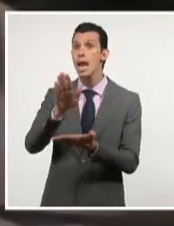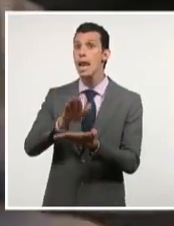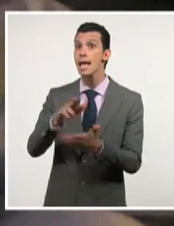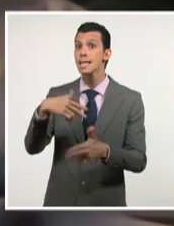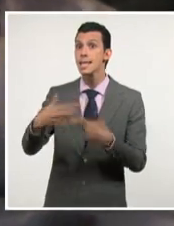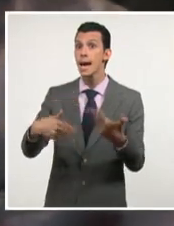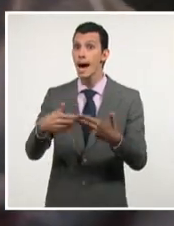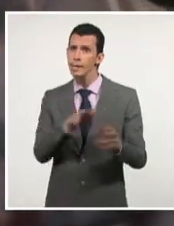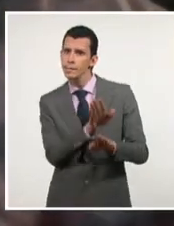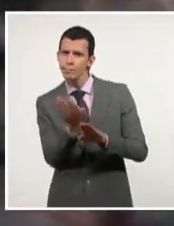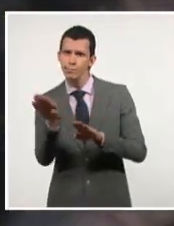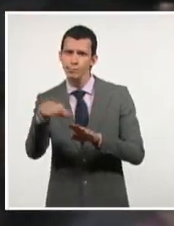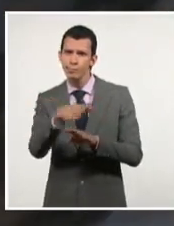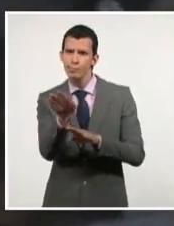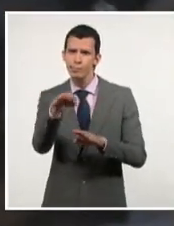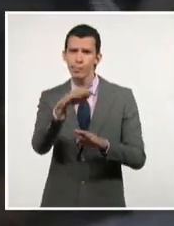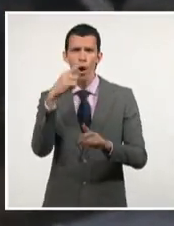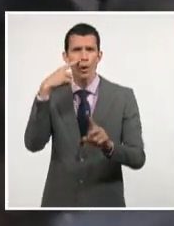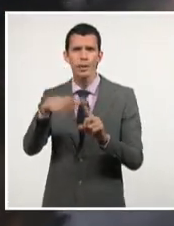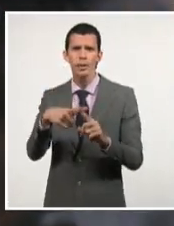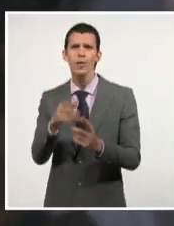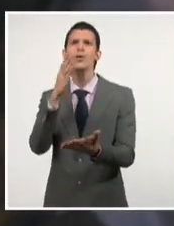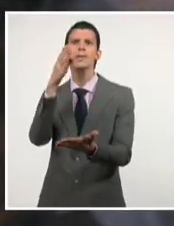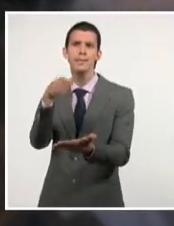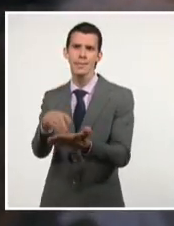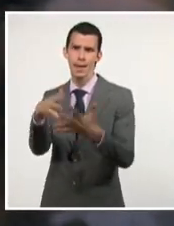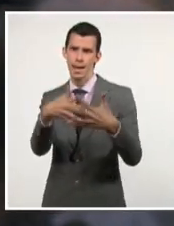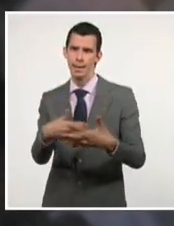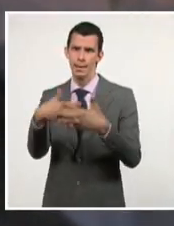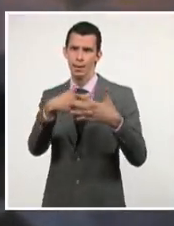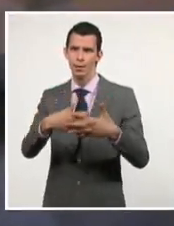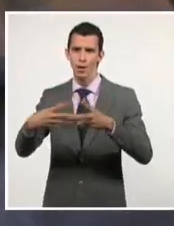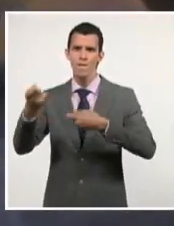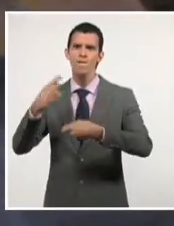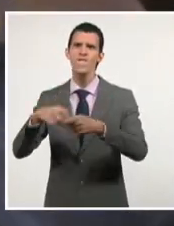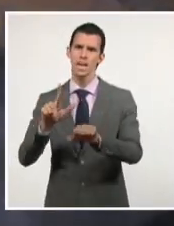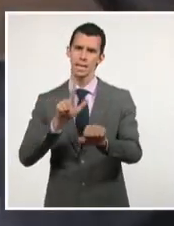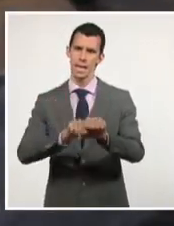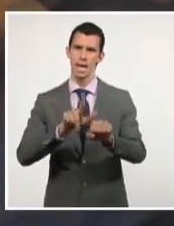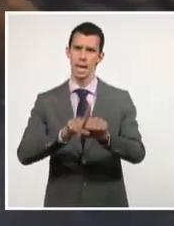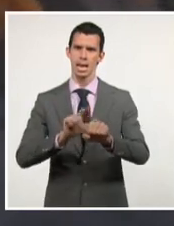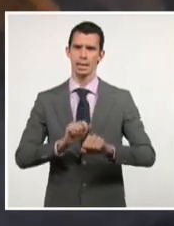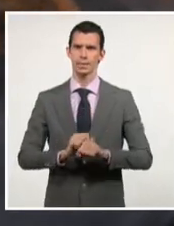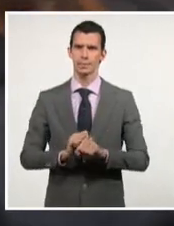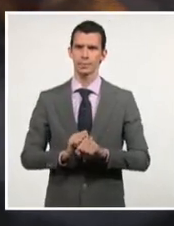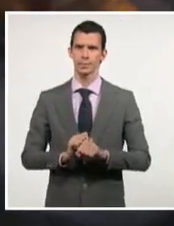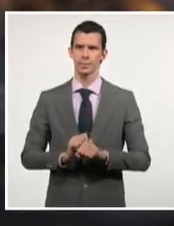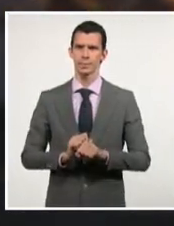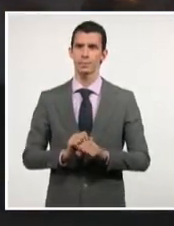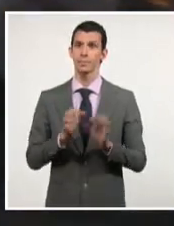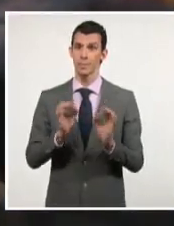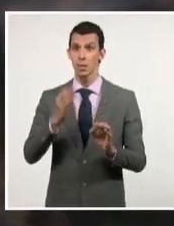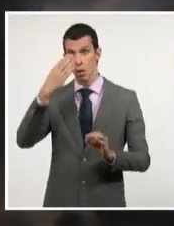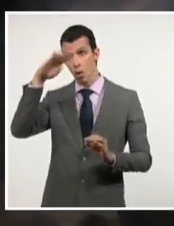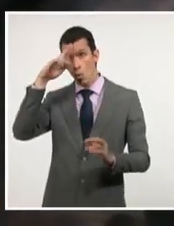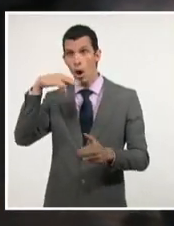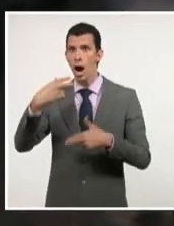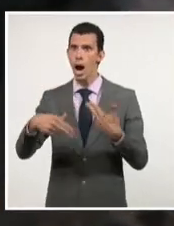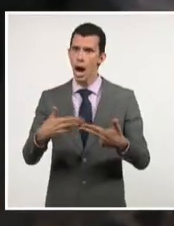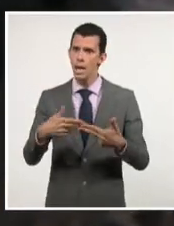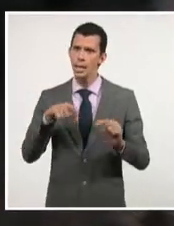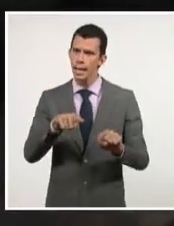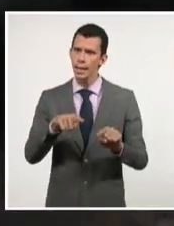cubanas. Este hecho se incluye ahora en la lista de numerosas operaciones de narcotráfico internacional que Cuba ha